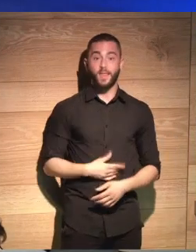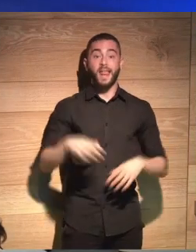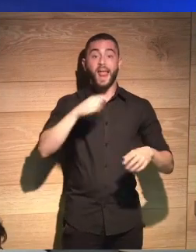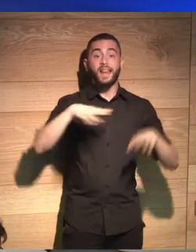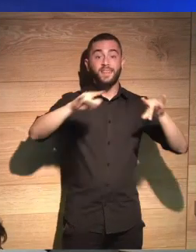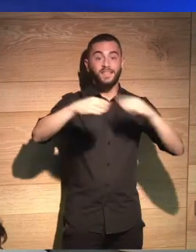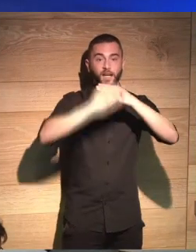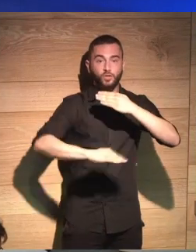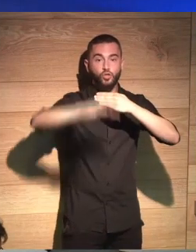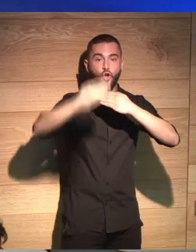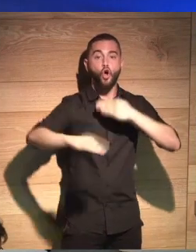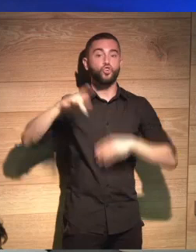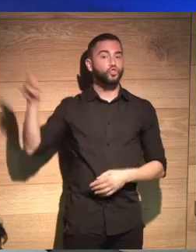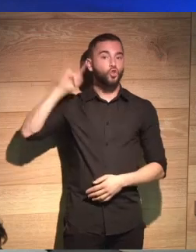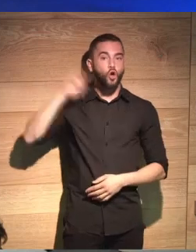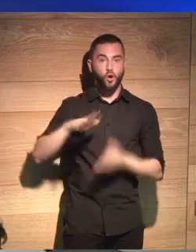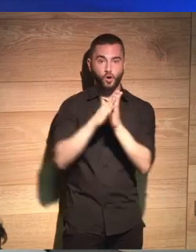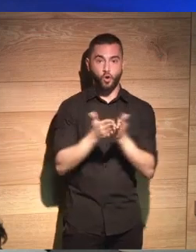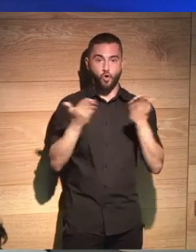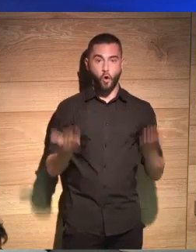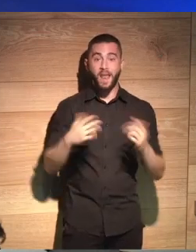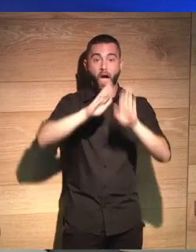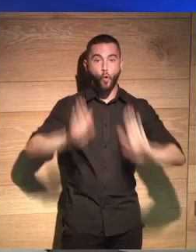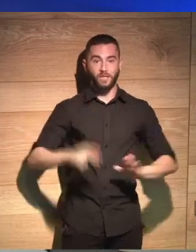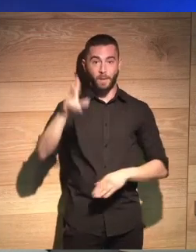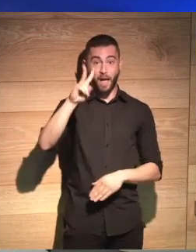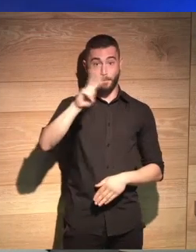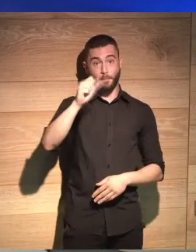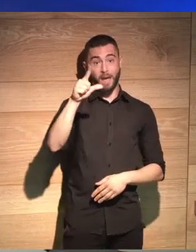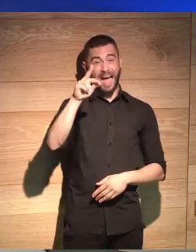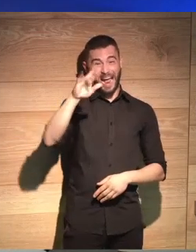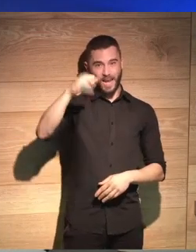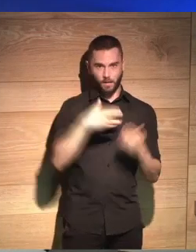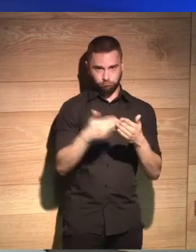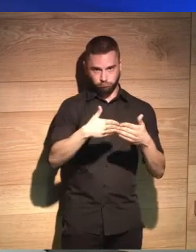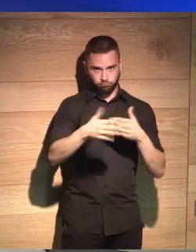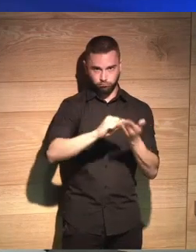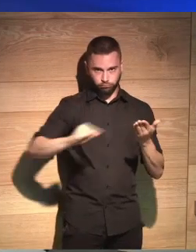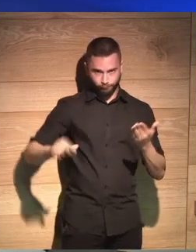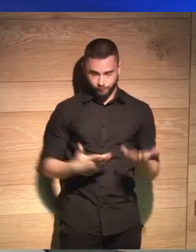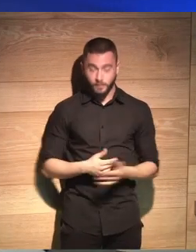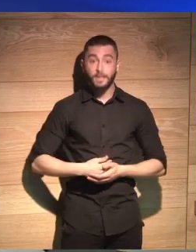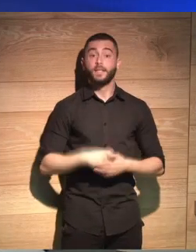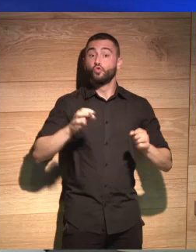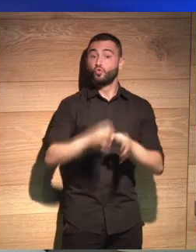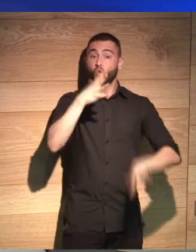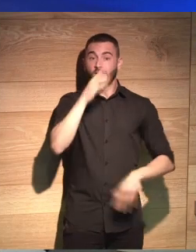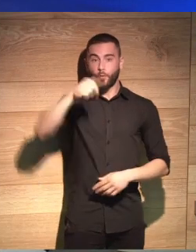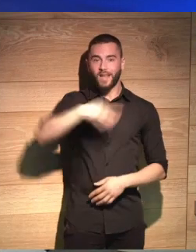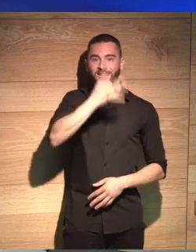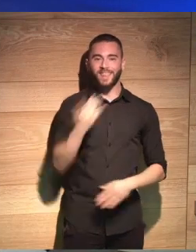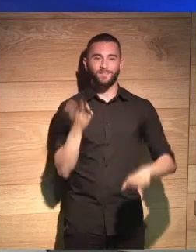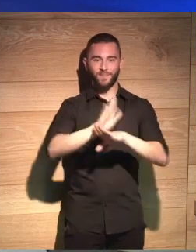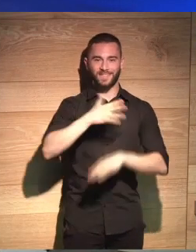Sonoro, la última novela de Valeria, que tenemos la suerte de poder presentar aquí esta